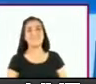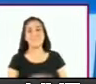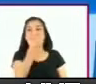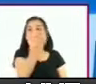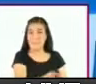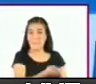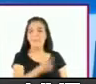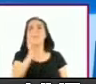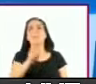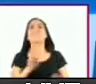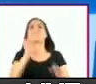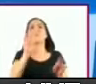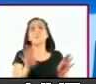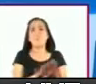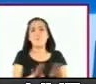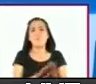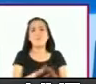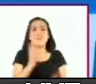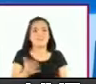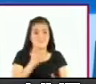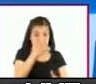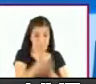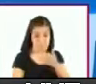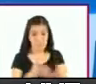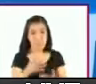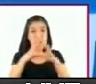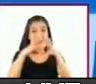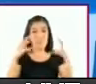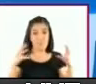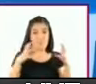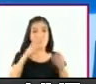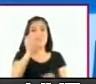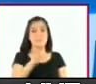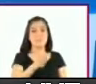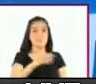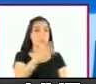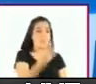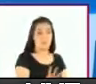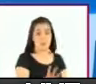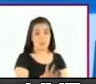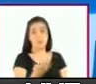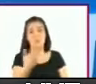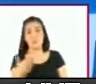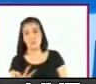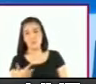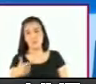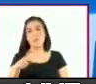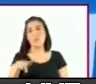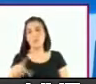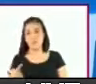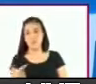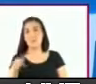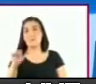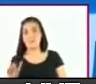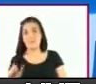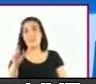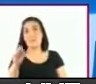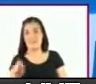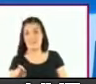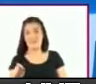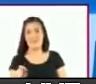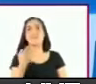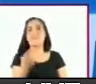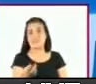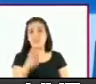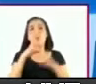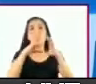eso significa que en la sucesión de globos en el lugar 4, 8, 12, 16, 20,